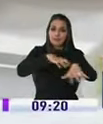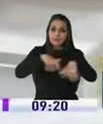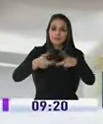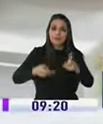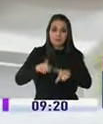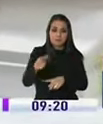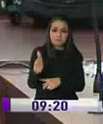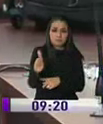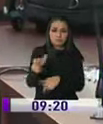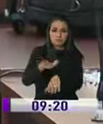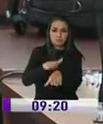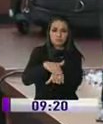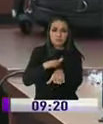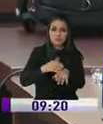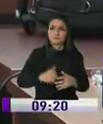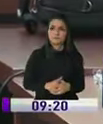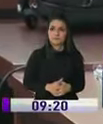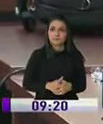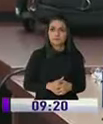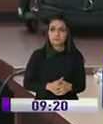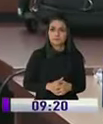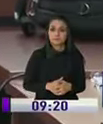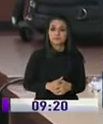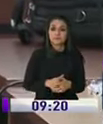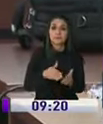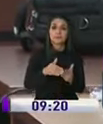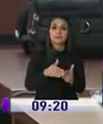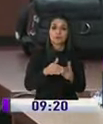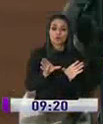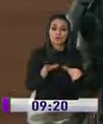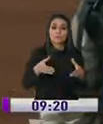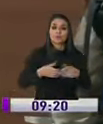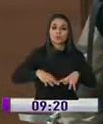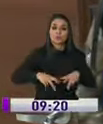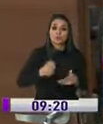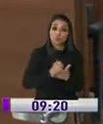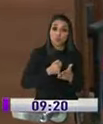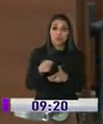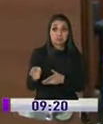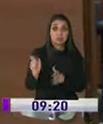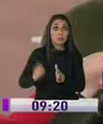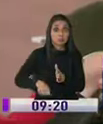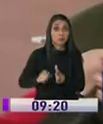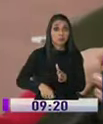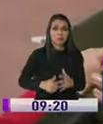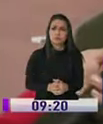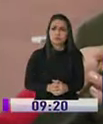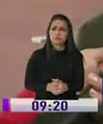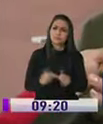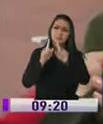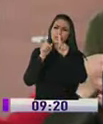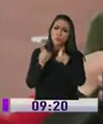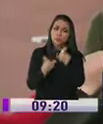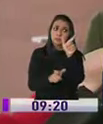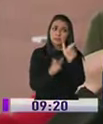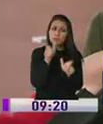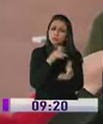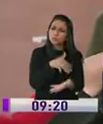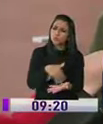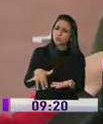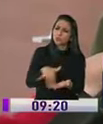como autor directo. Ramiro Román, miembro de la Comisión Anticorrupción, asume su defensa. Doctor, de pronto la ciudadanía va a